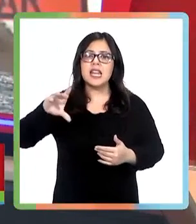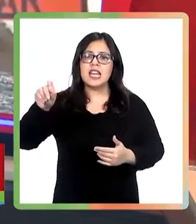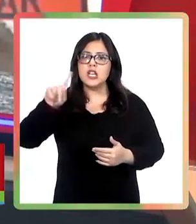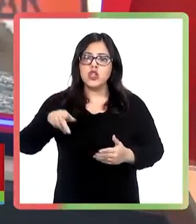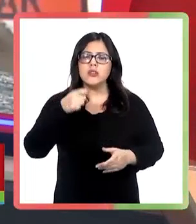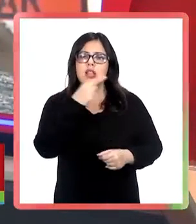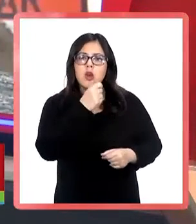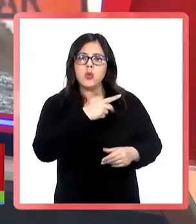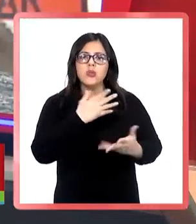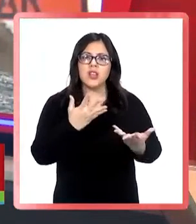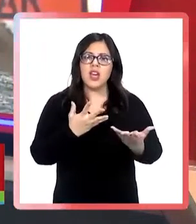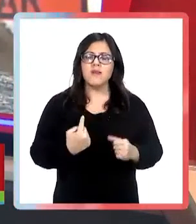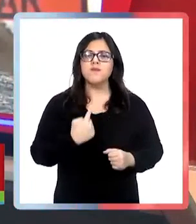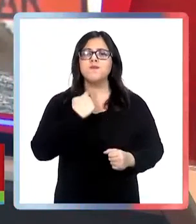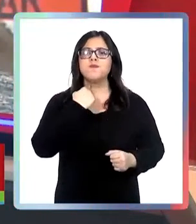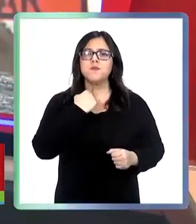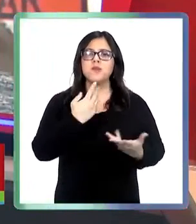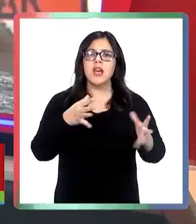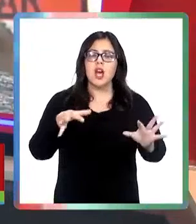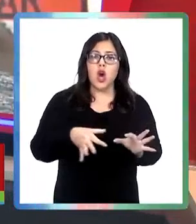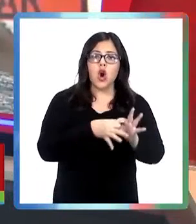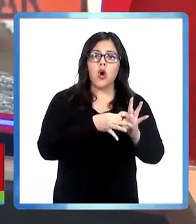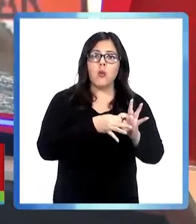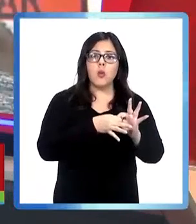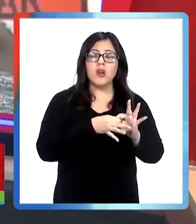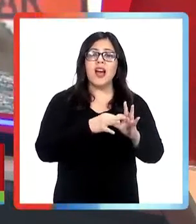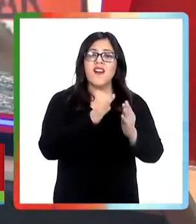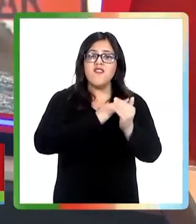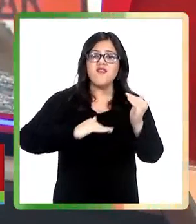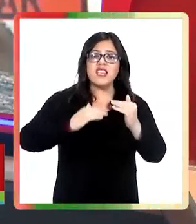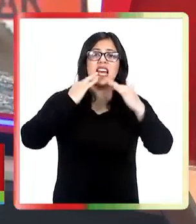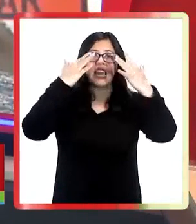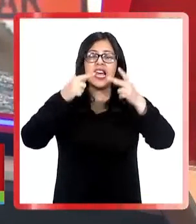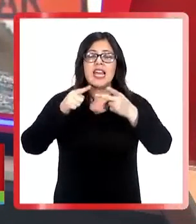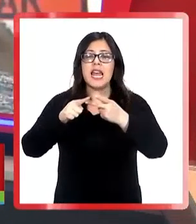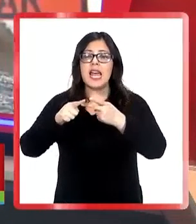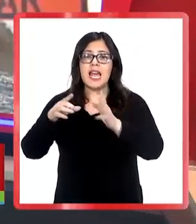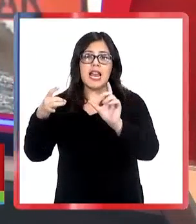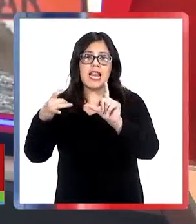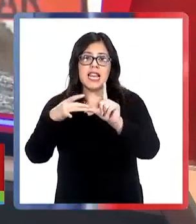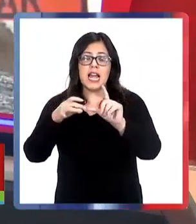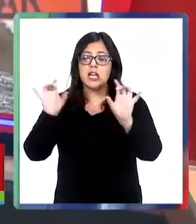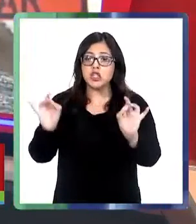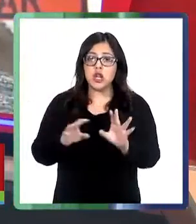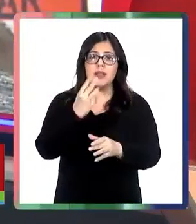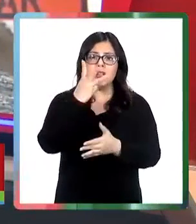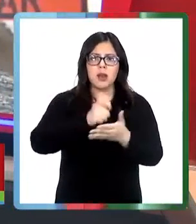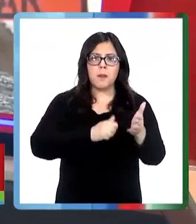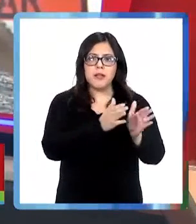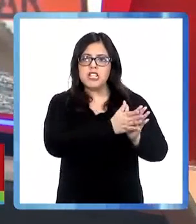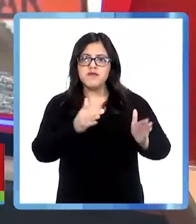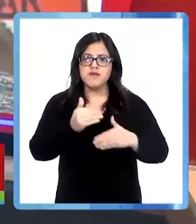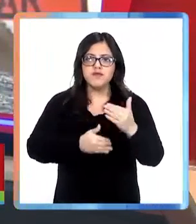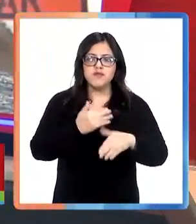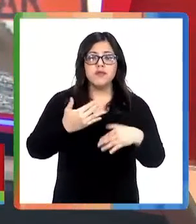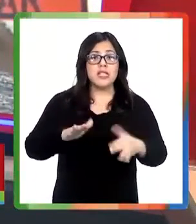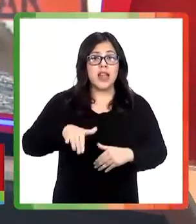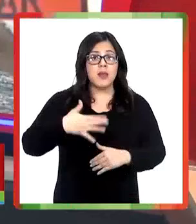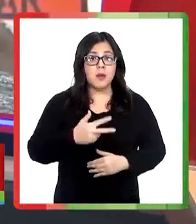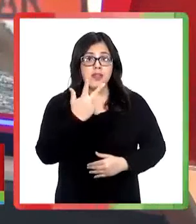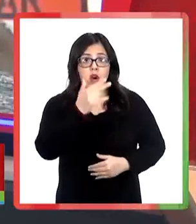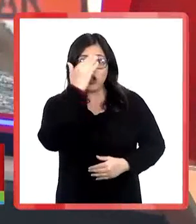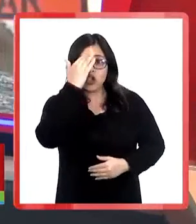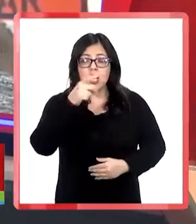denuncian los daños del Badén que conecta a las comunas de Villa Alegre con Linares y que solo alcanzó a estar operativo por 3 meses. Después de 8